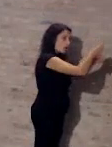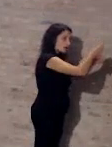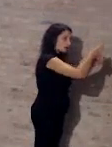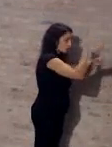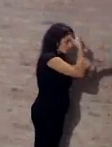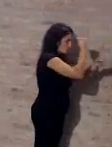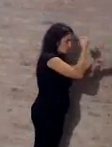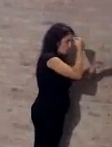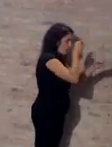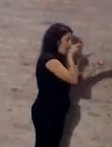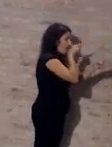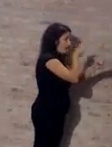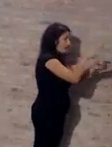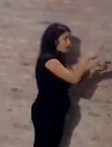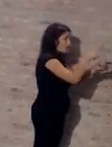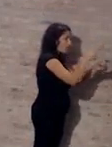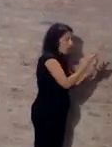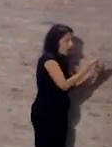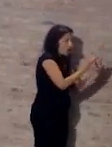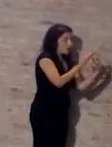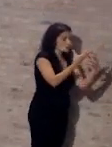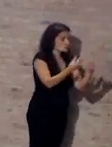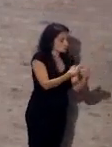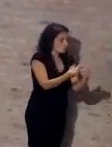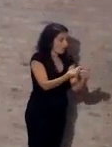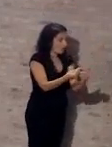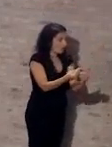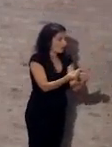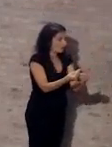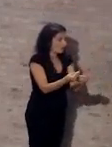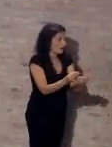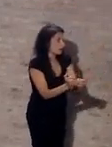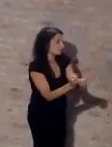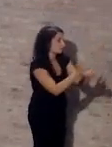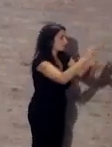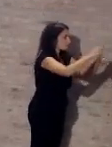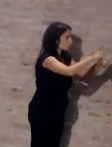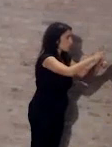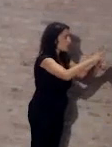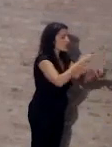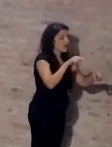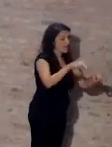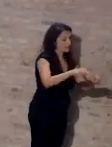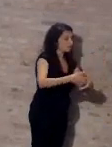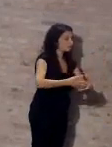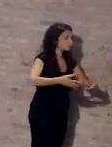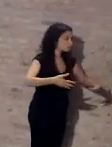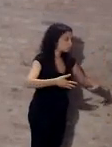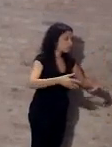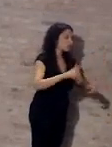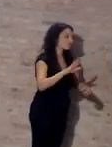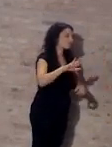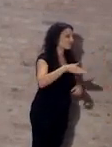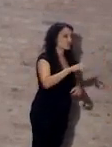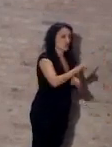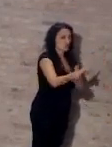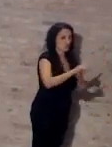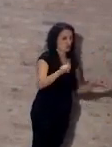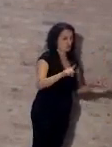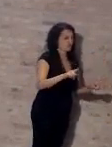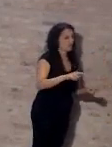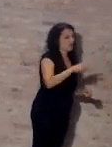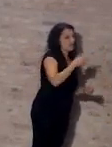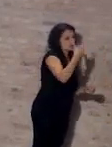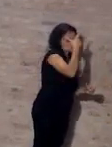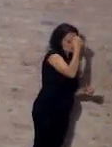colectivero no la quiso asistir para subir al colectivo por gorda básicamente le